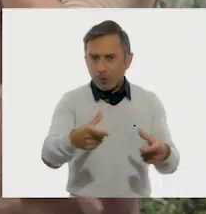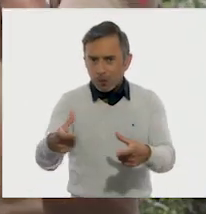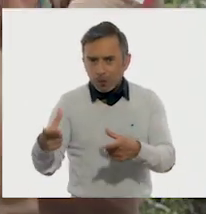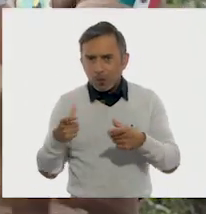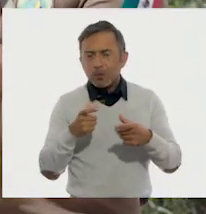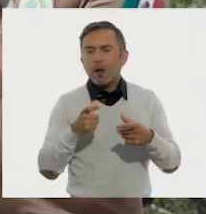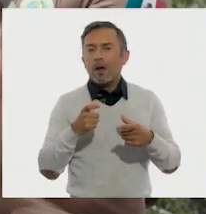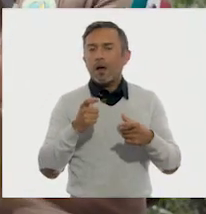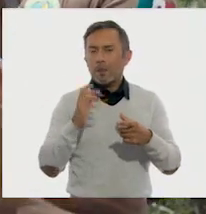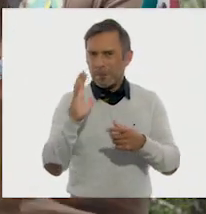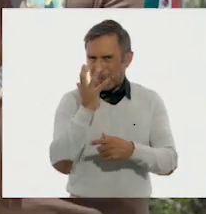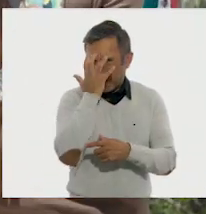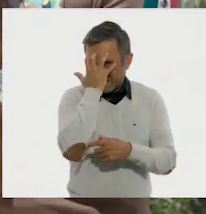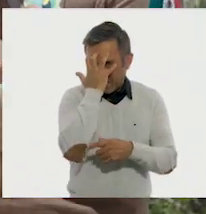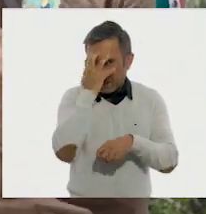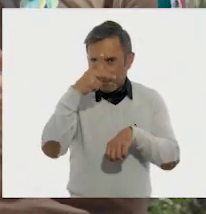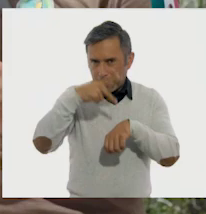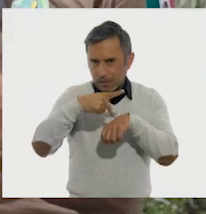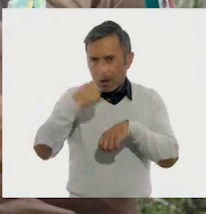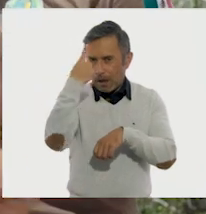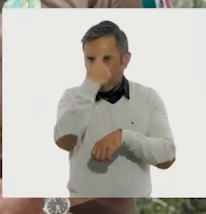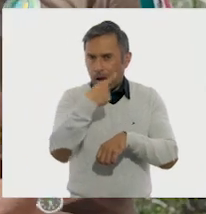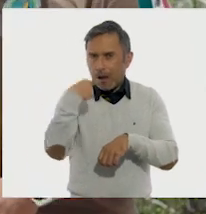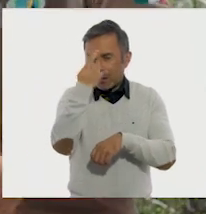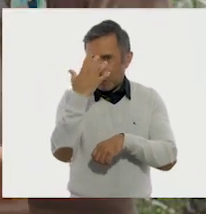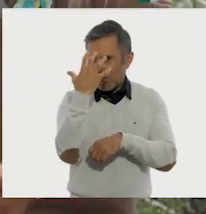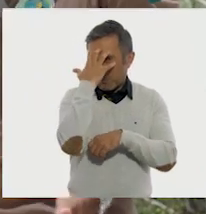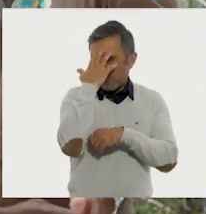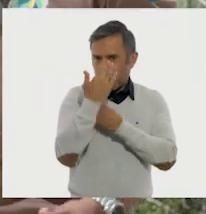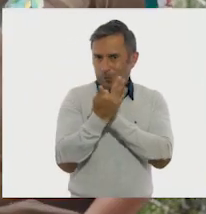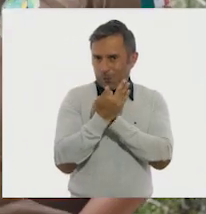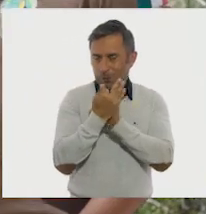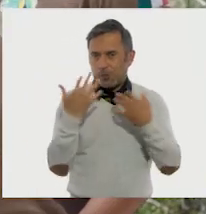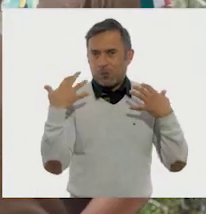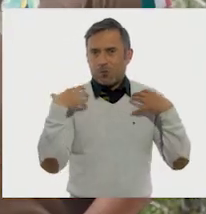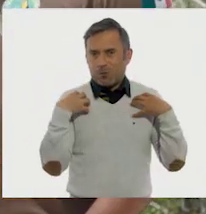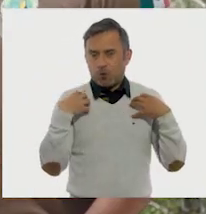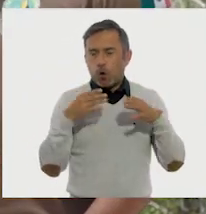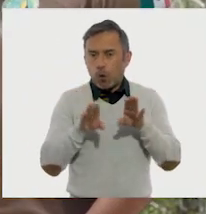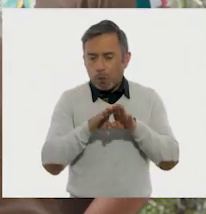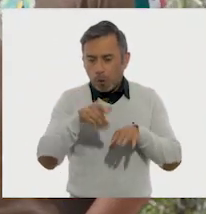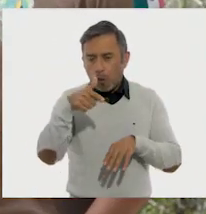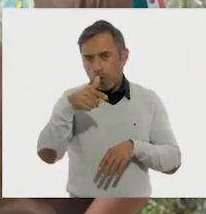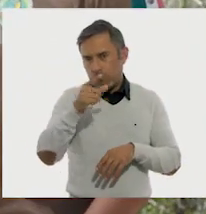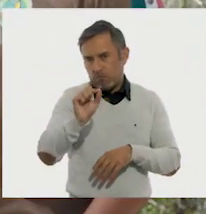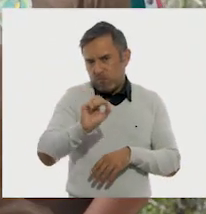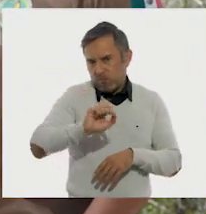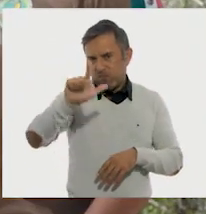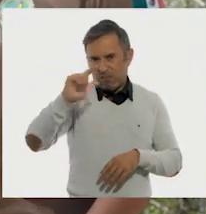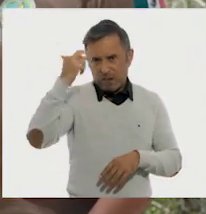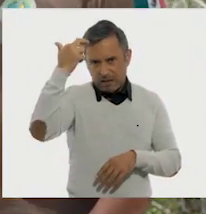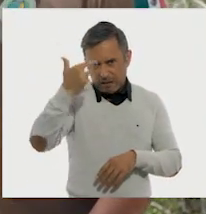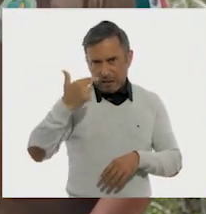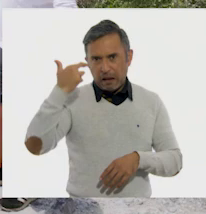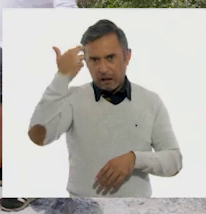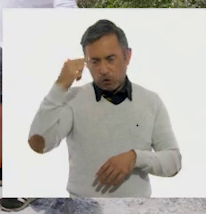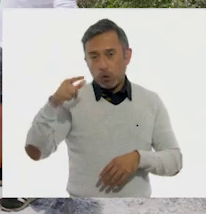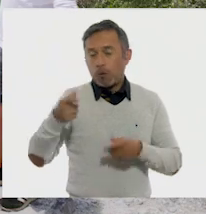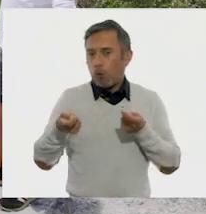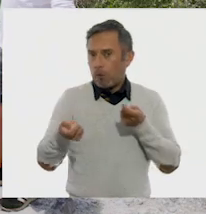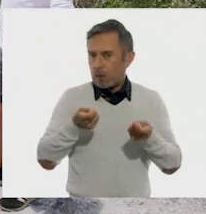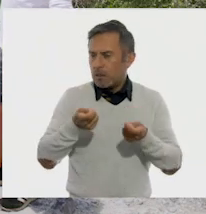jadeíta, máscaras que cubría su rostro, pectorales, un tesoro de la... Era un rey. Era un rey, un gobernante. Que ¿No se sabe quién